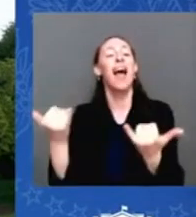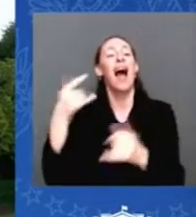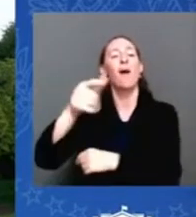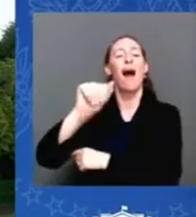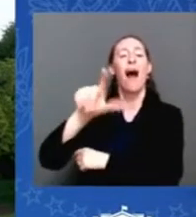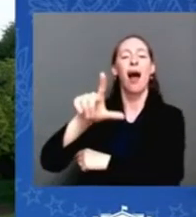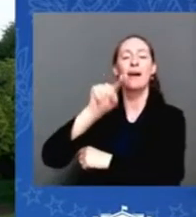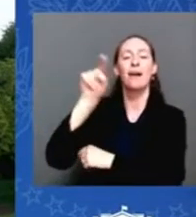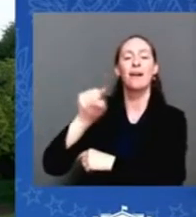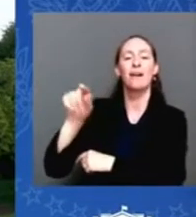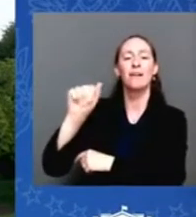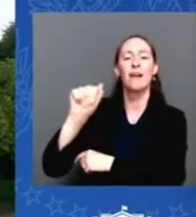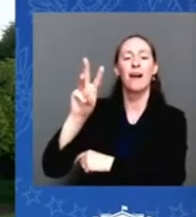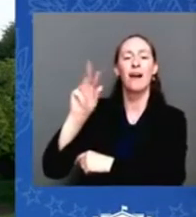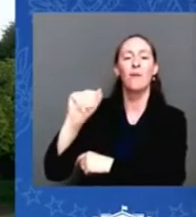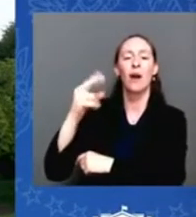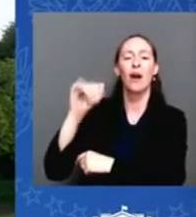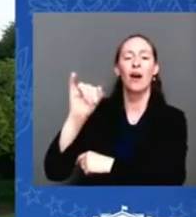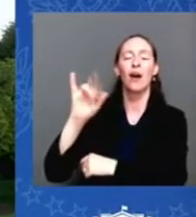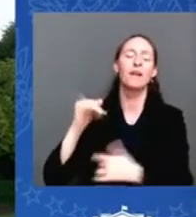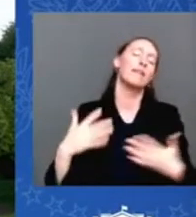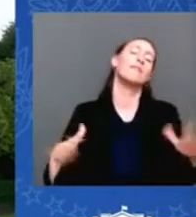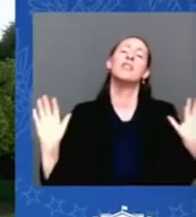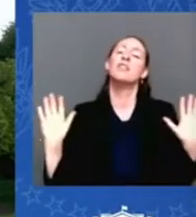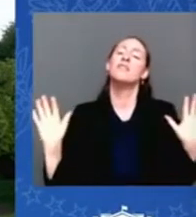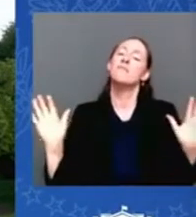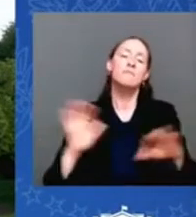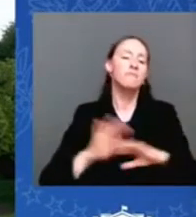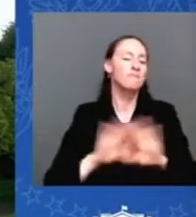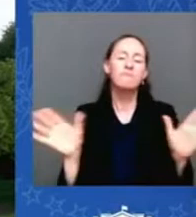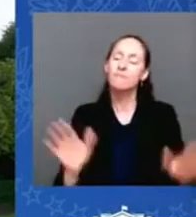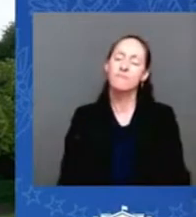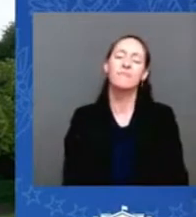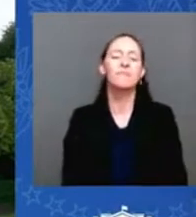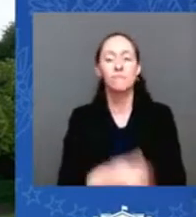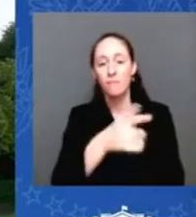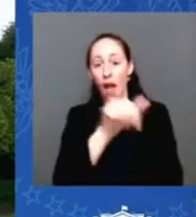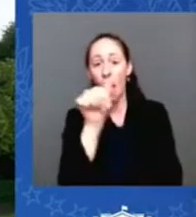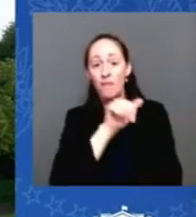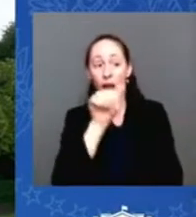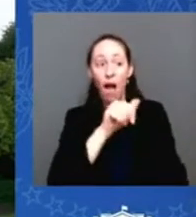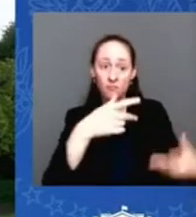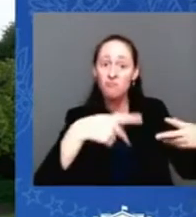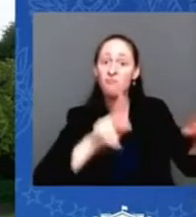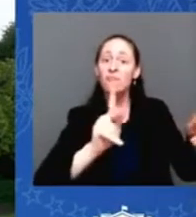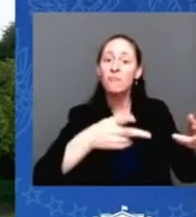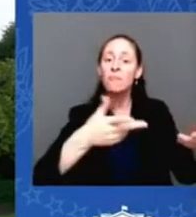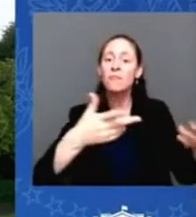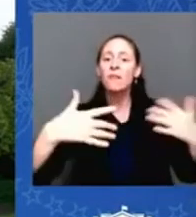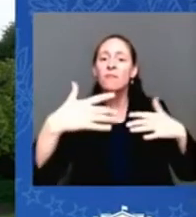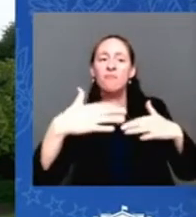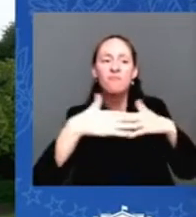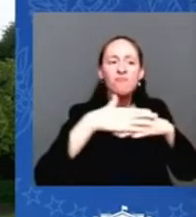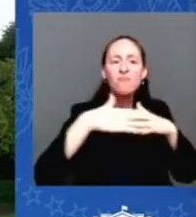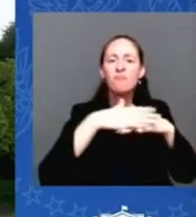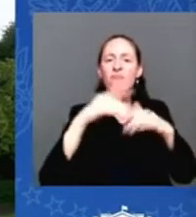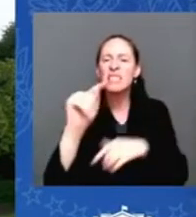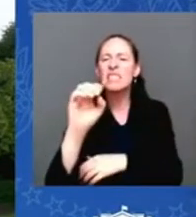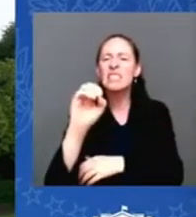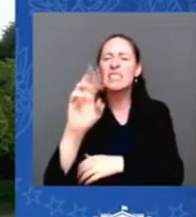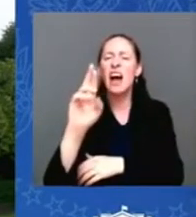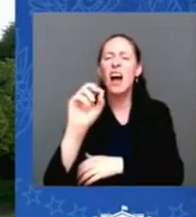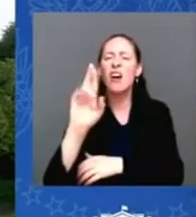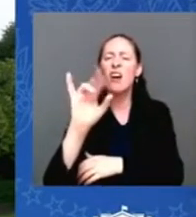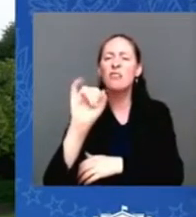mensaje muy fuerte por parte del presidente Joe Biden, y creo que es un logro para Estados Unidos en general. Sin duda lo van a tratar